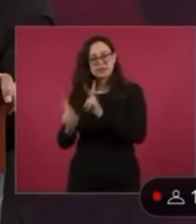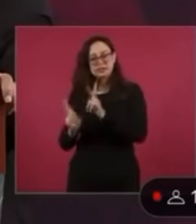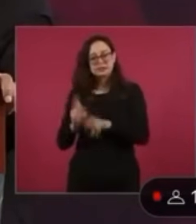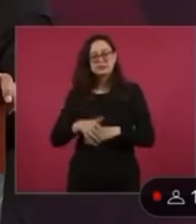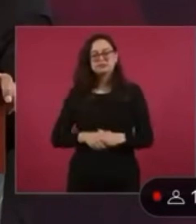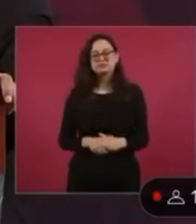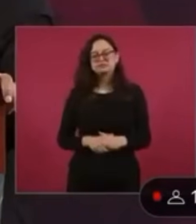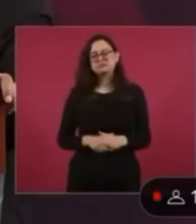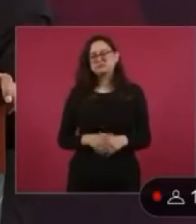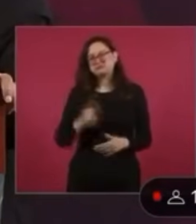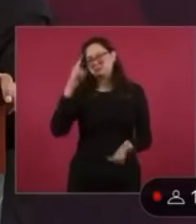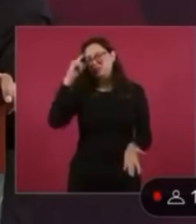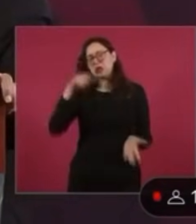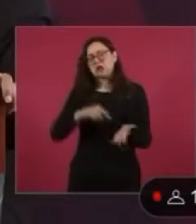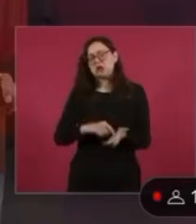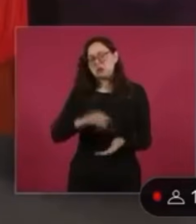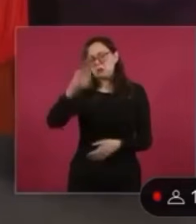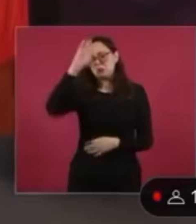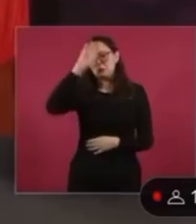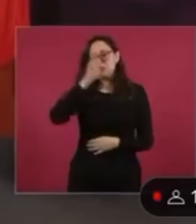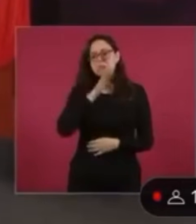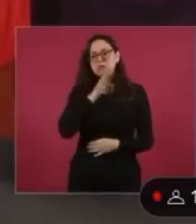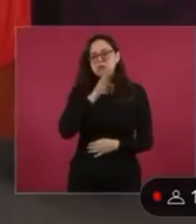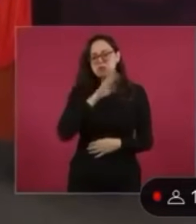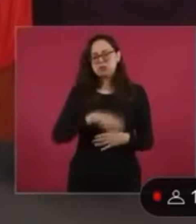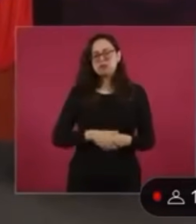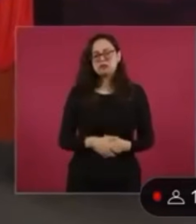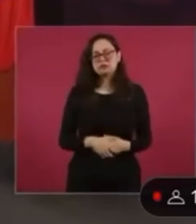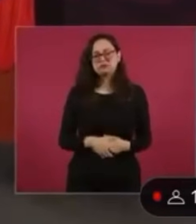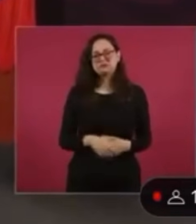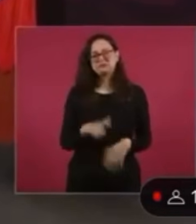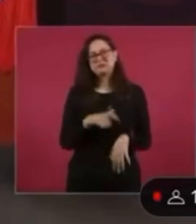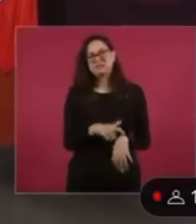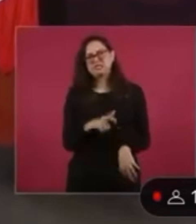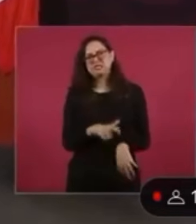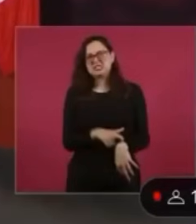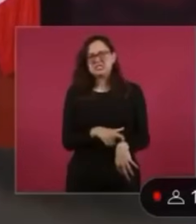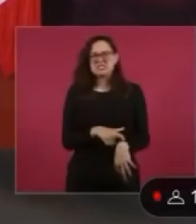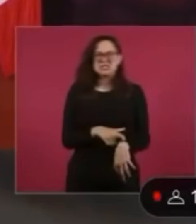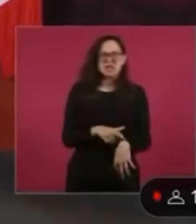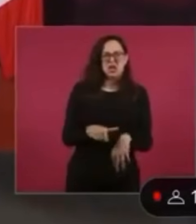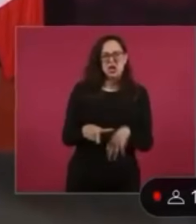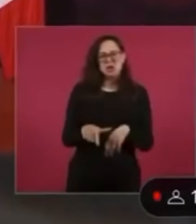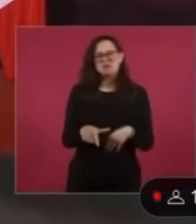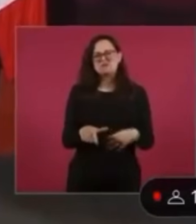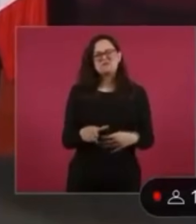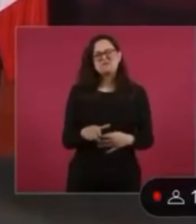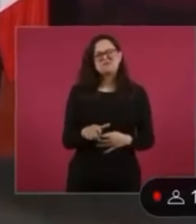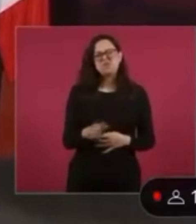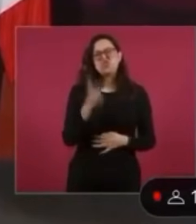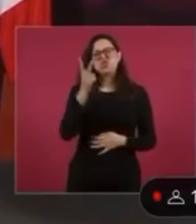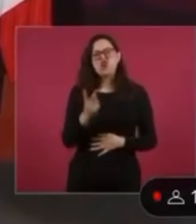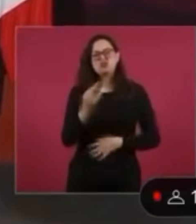Al mediodía de México, como a las 2 de la tarde,